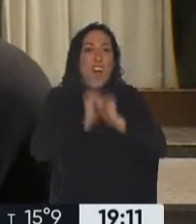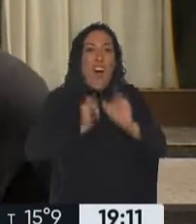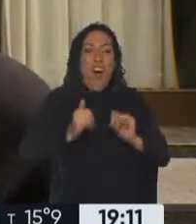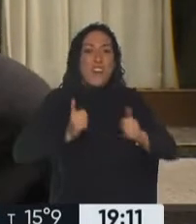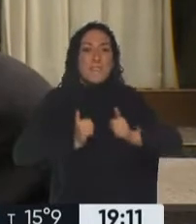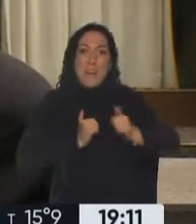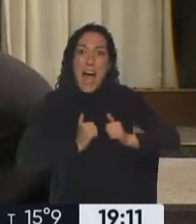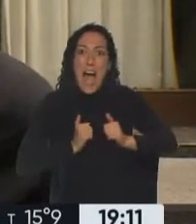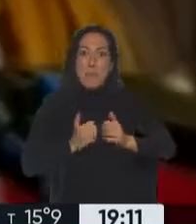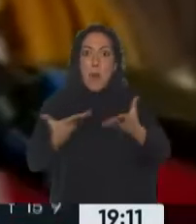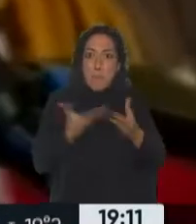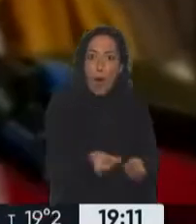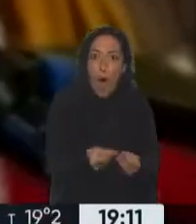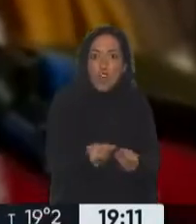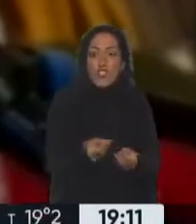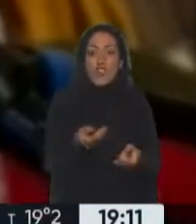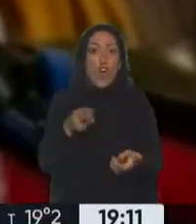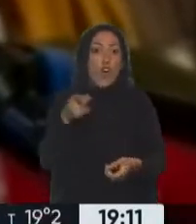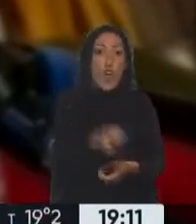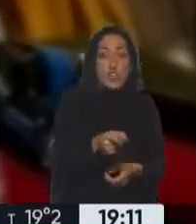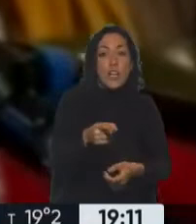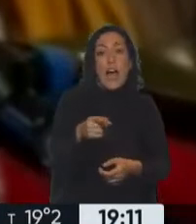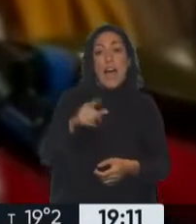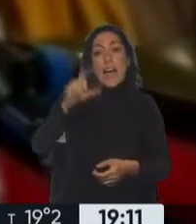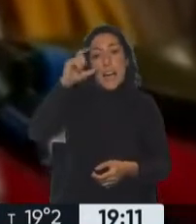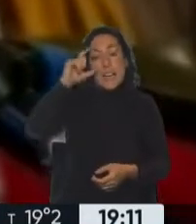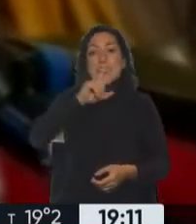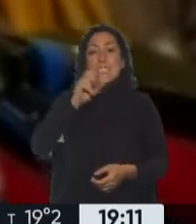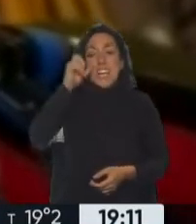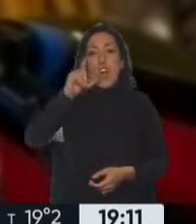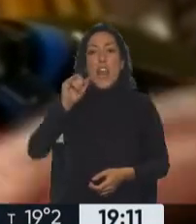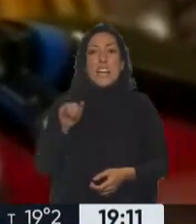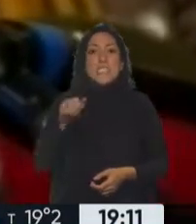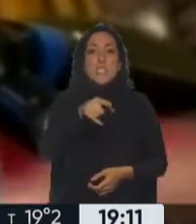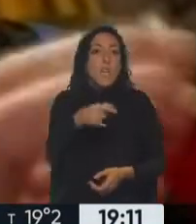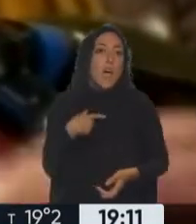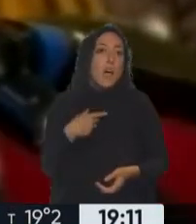llegara y poder alegar en su nombre contra Miguel Osvaldo Echecolatz, tengamos algo de justicia.